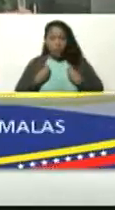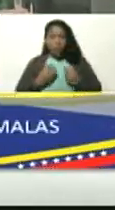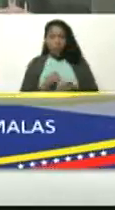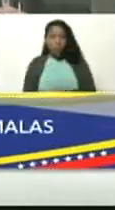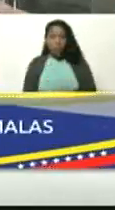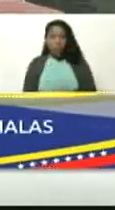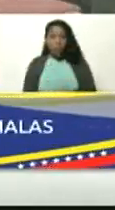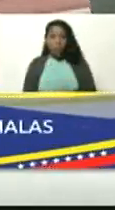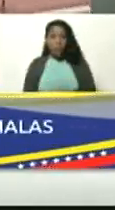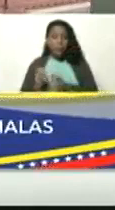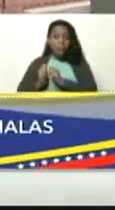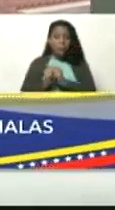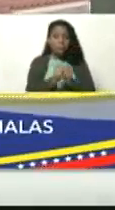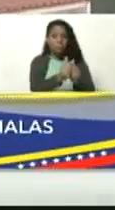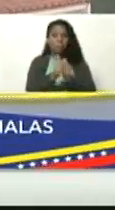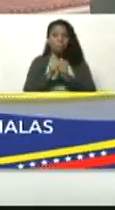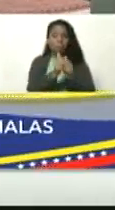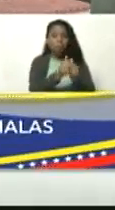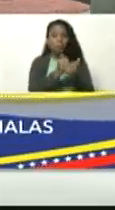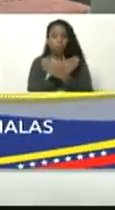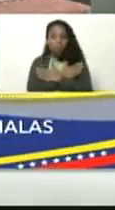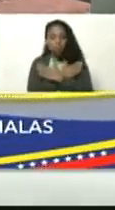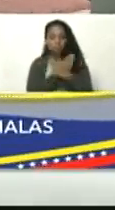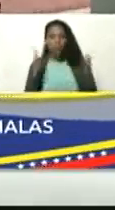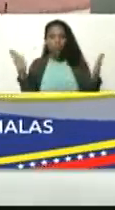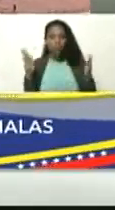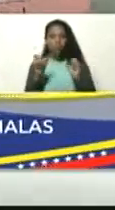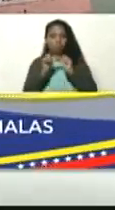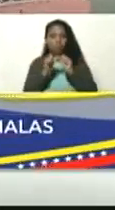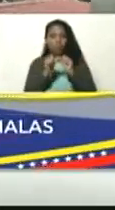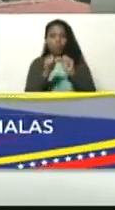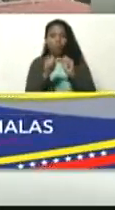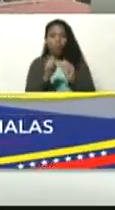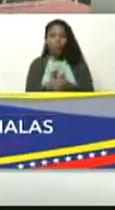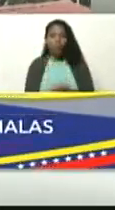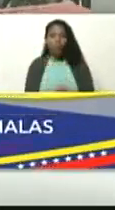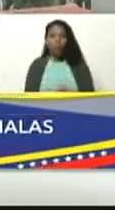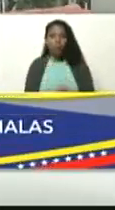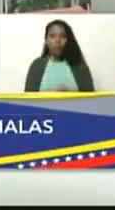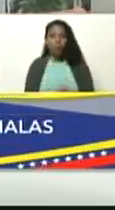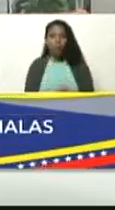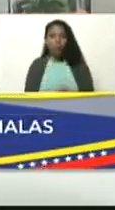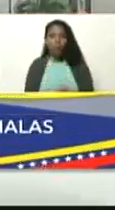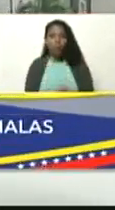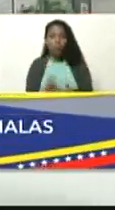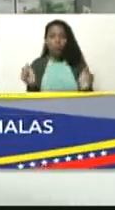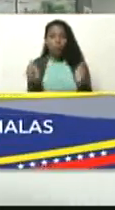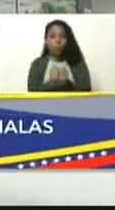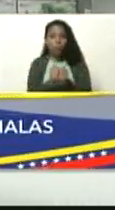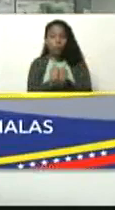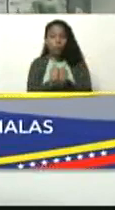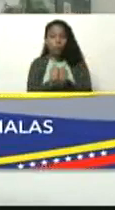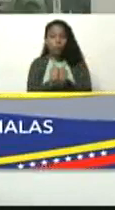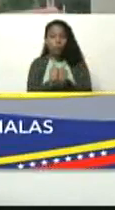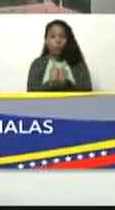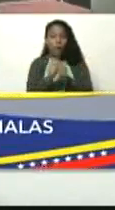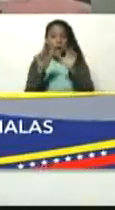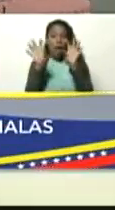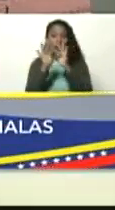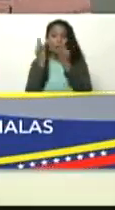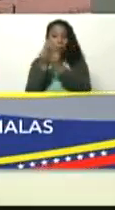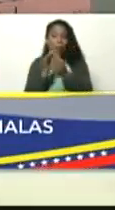Y el acompañamiento y la solidaridad permanente con sus